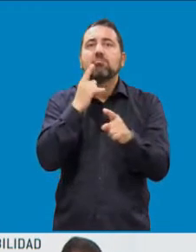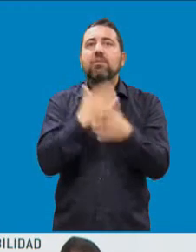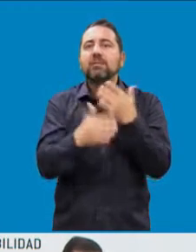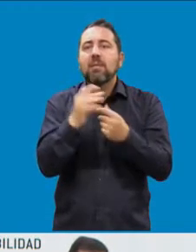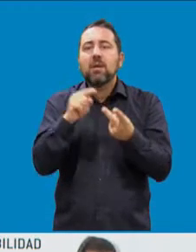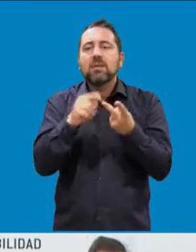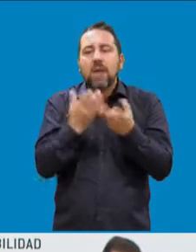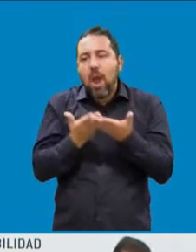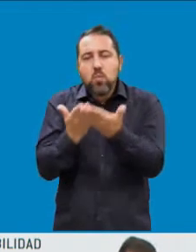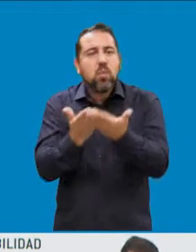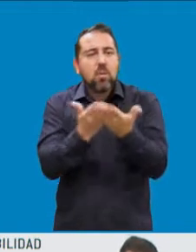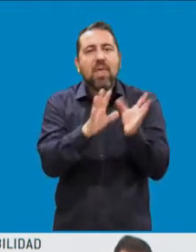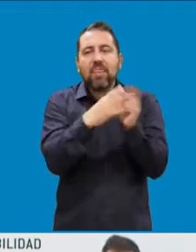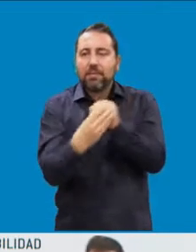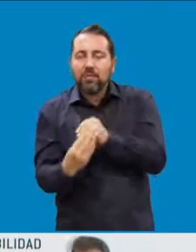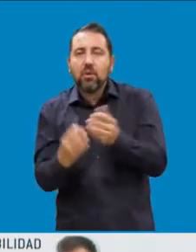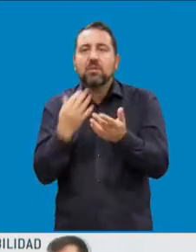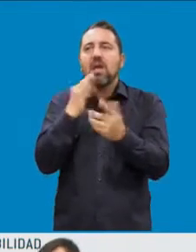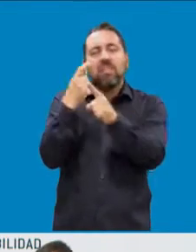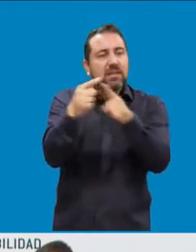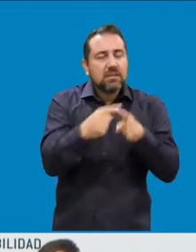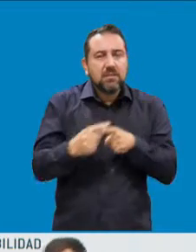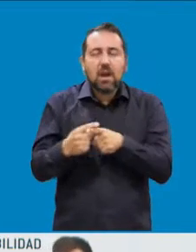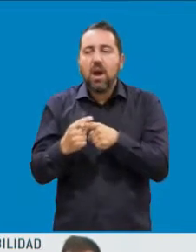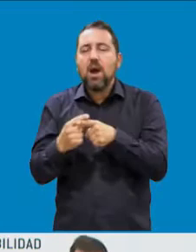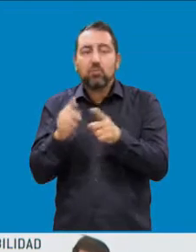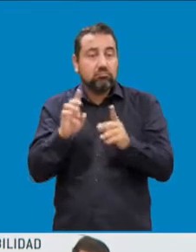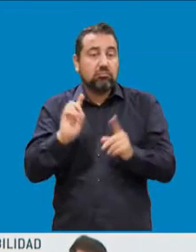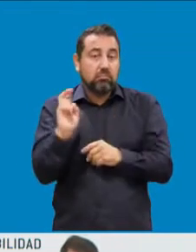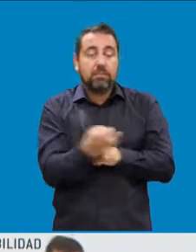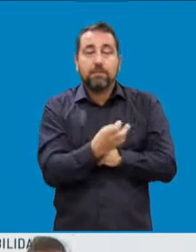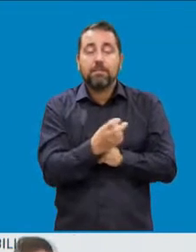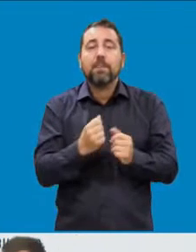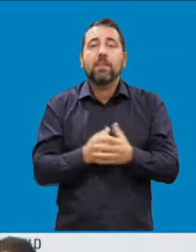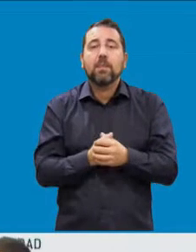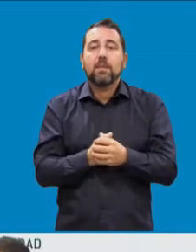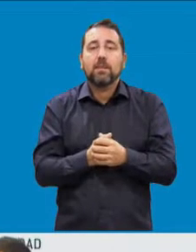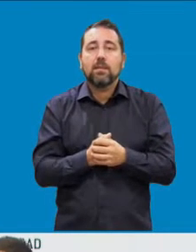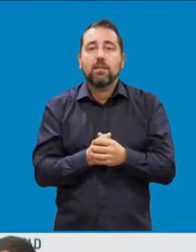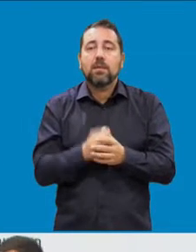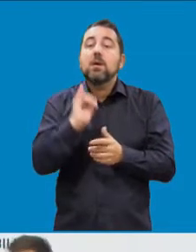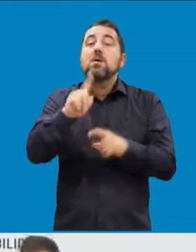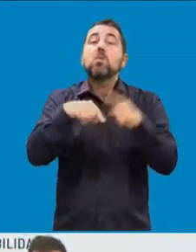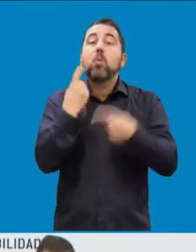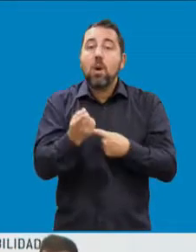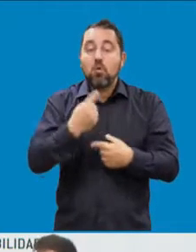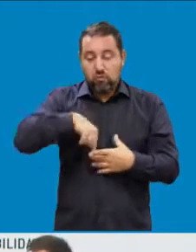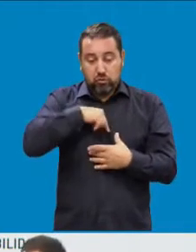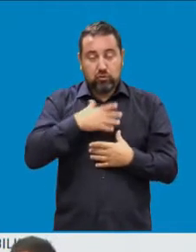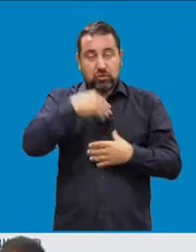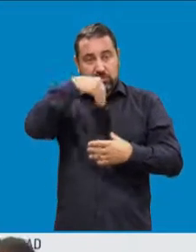a los estudiantes universitarios con discapacidad, se les ayuda en adaptaciones, se les ayuda en distintas cosas